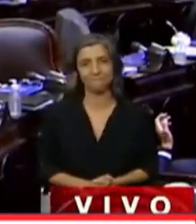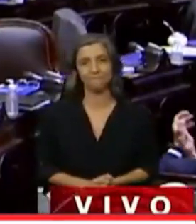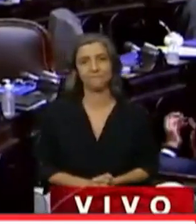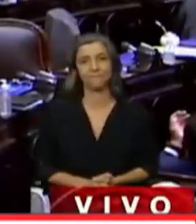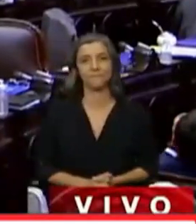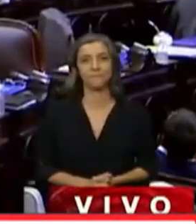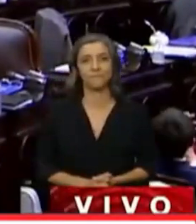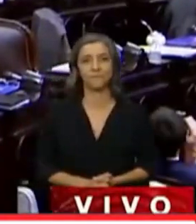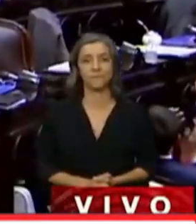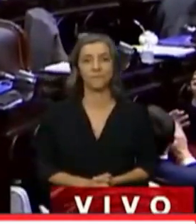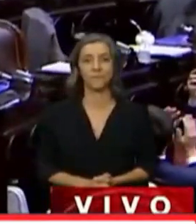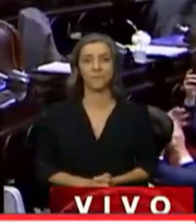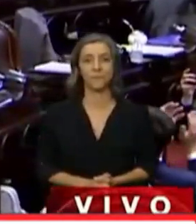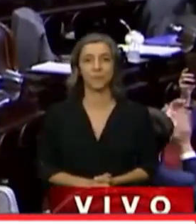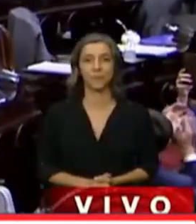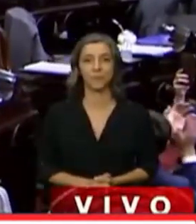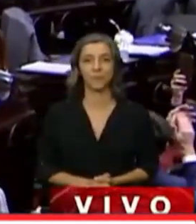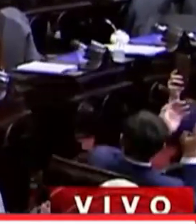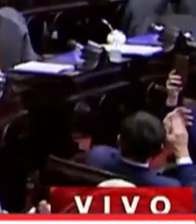Gracias, diputada Camaño.